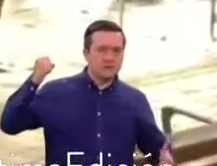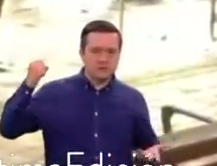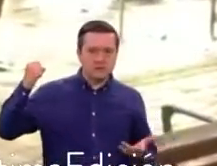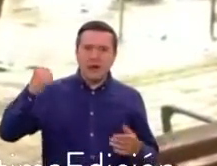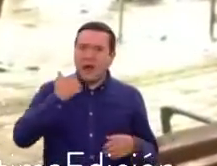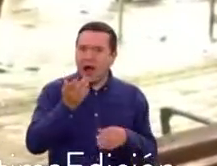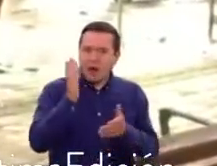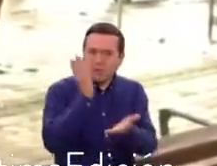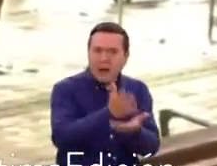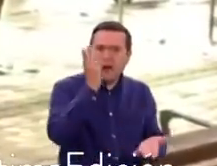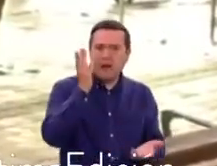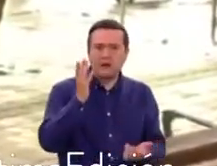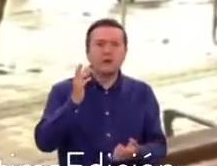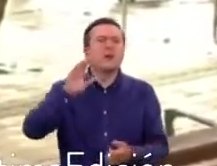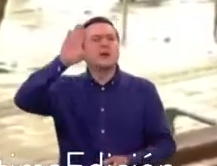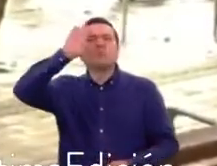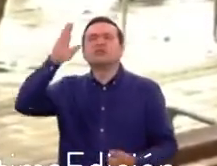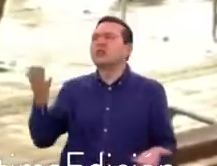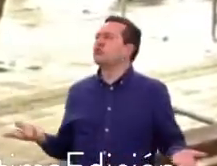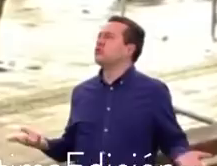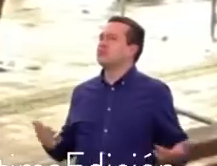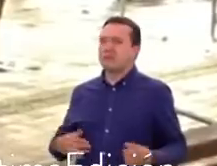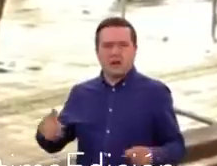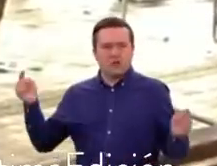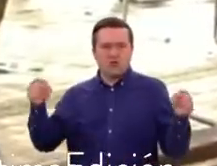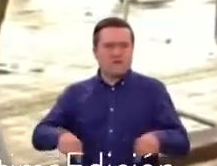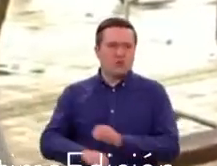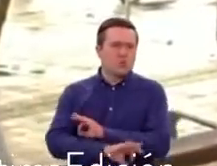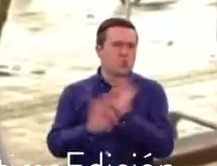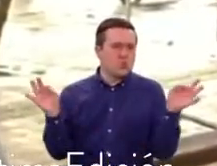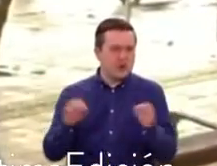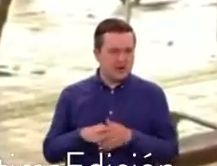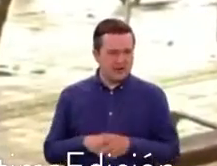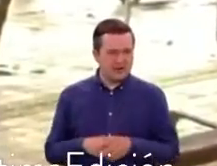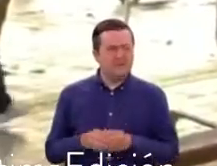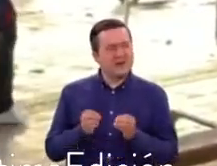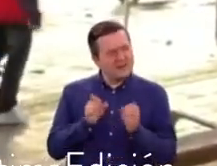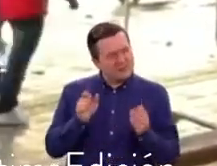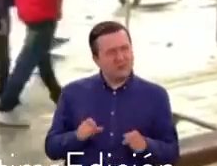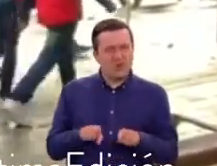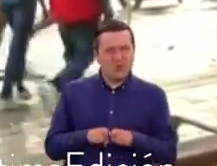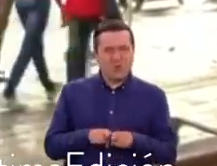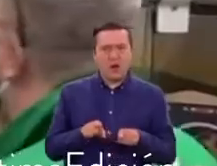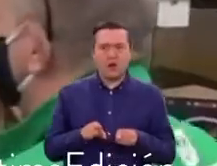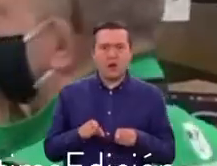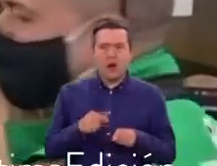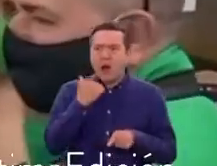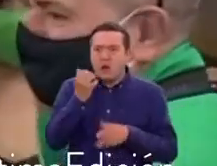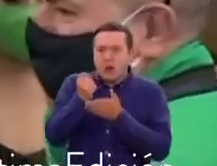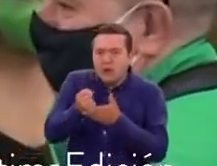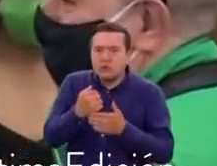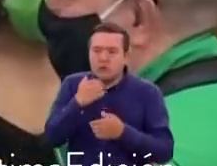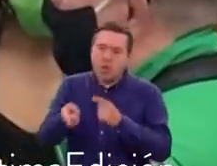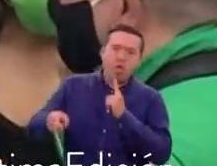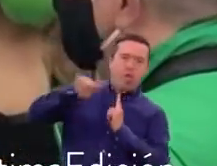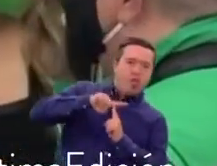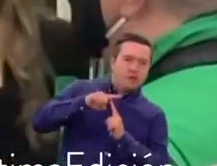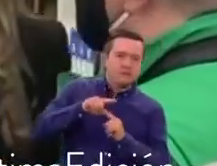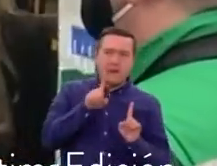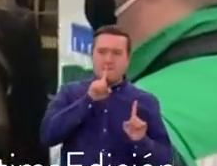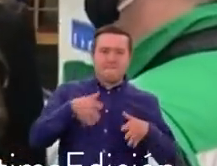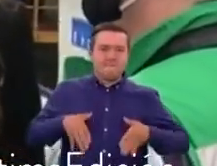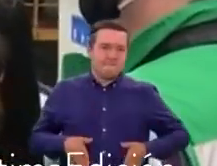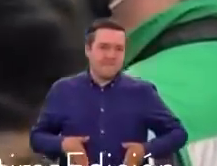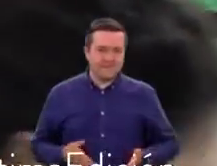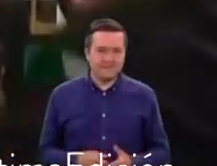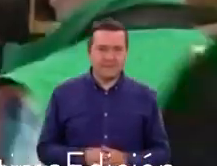nunca aparezca en uno de esos casos. Y la gente también que no colabora, obviamente por el miedo a una represalia. Pese a la gravedad de